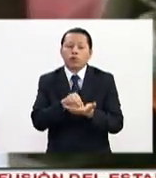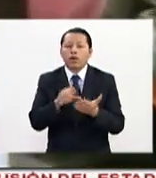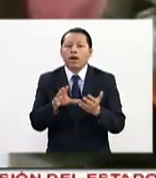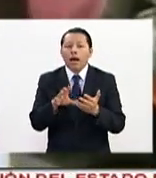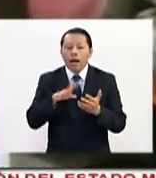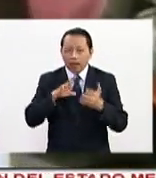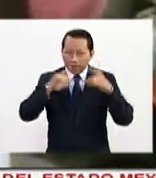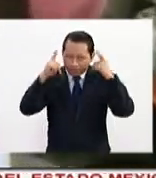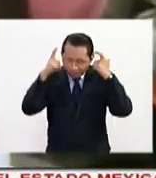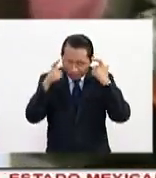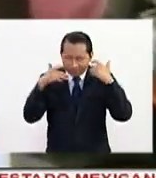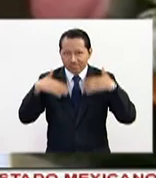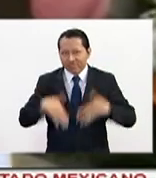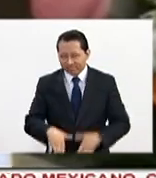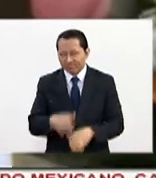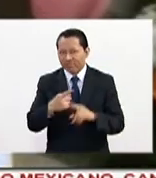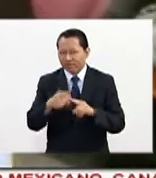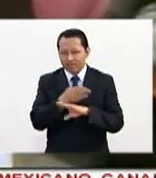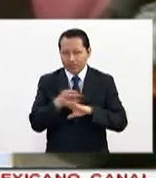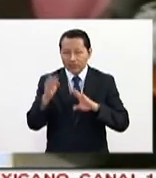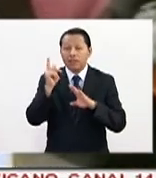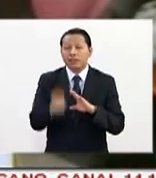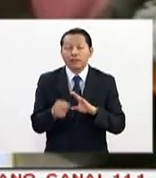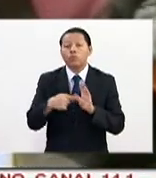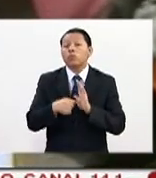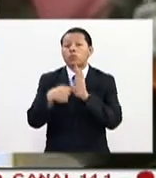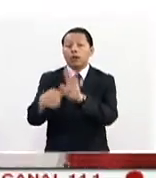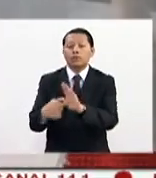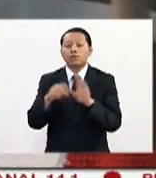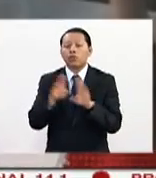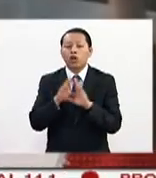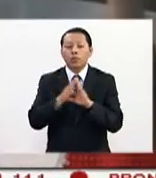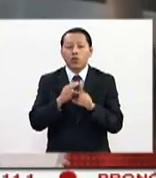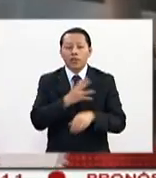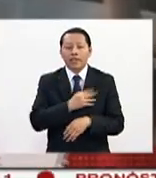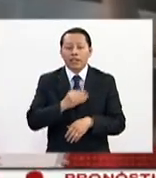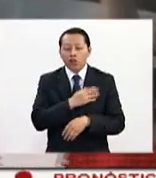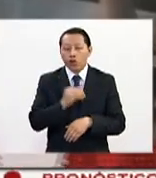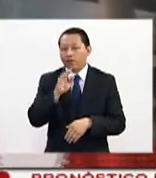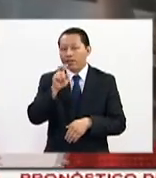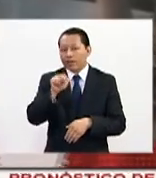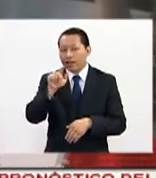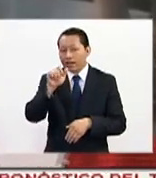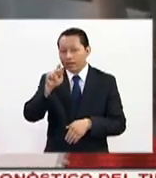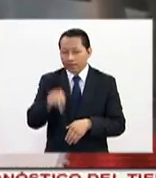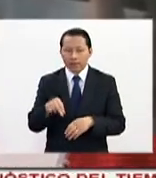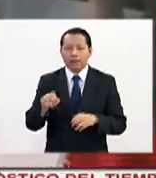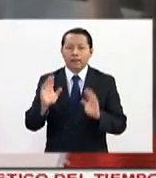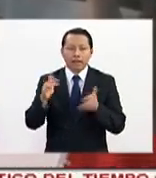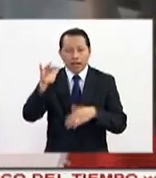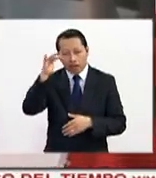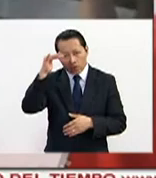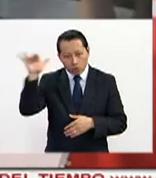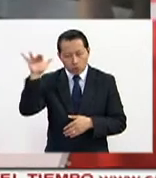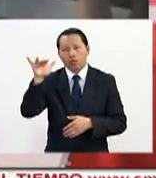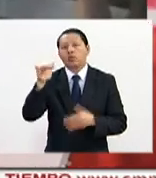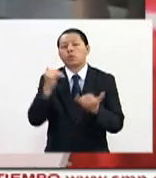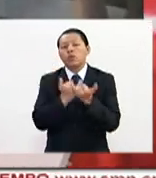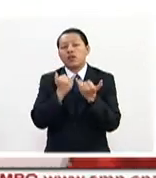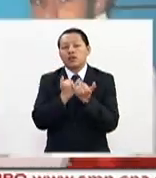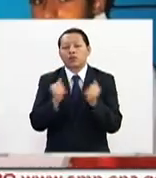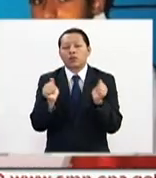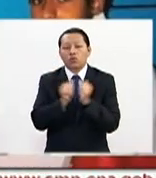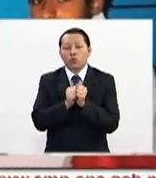tradicional turbante blanco. Este video muestra por primera vez al hijo de Osama Bin Laden convertido ya en adulto y por supuesto con